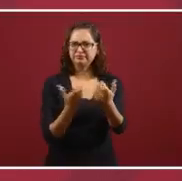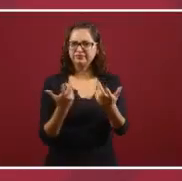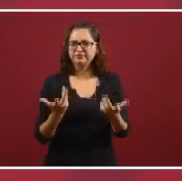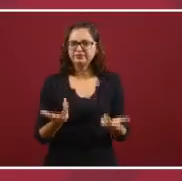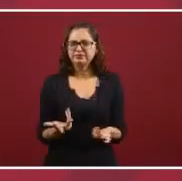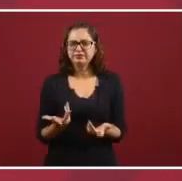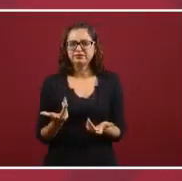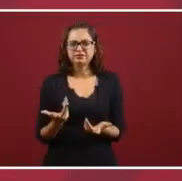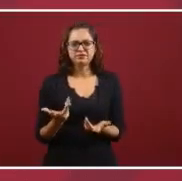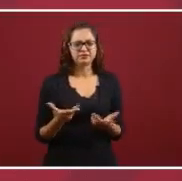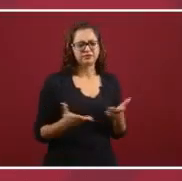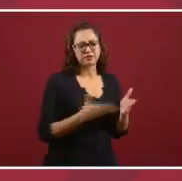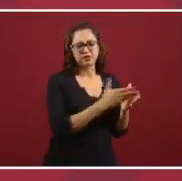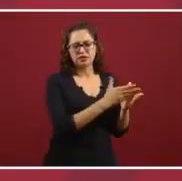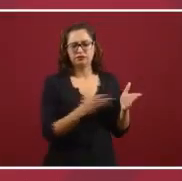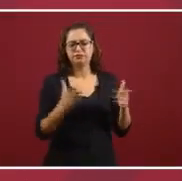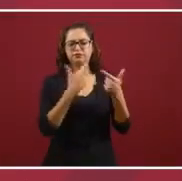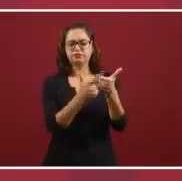al partido que